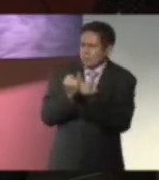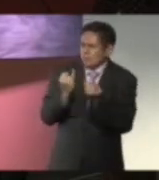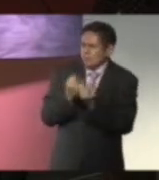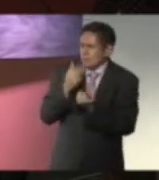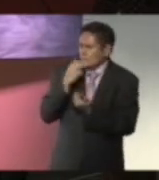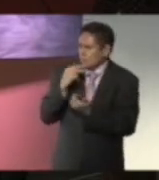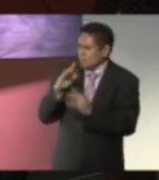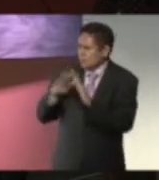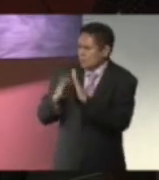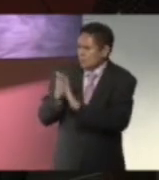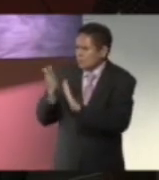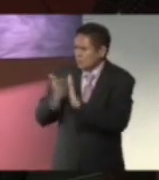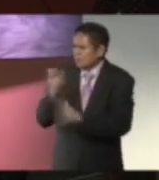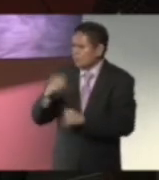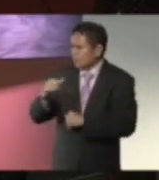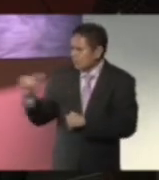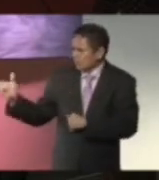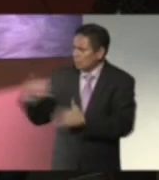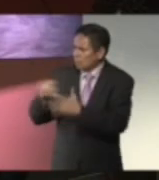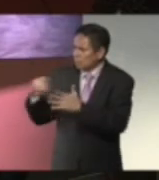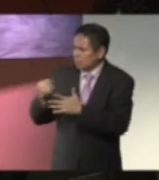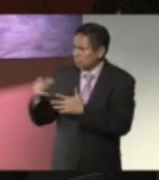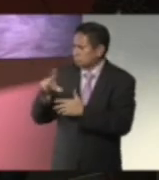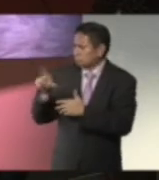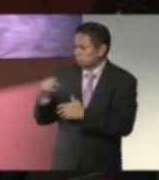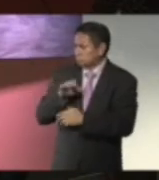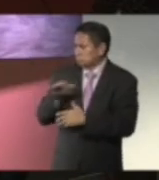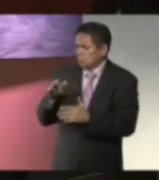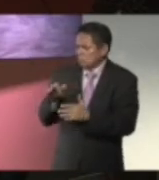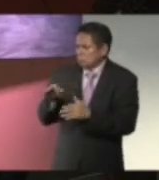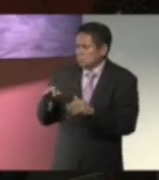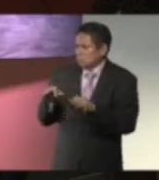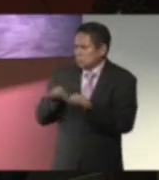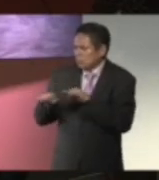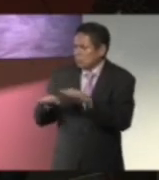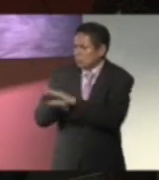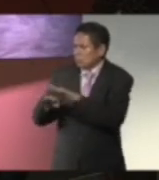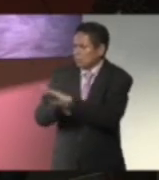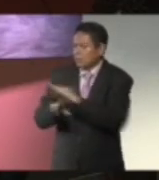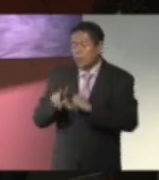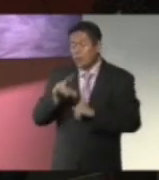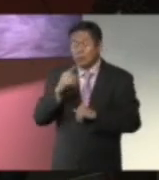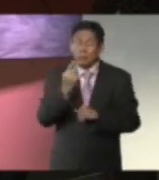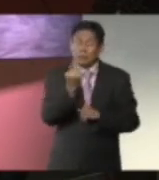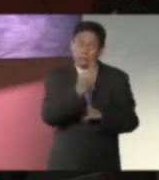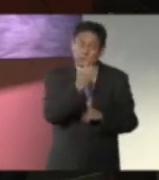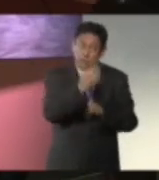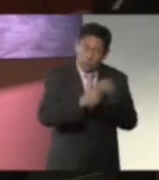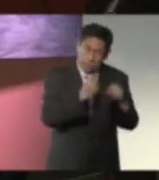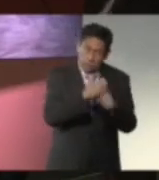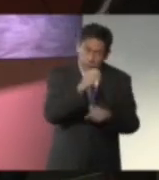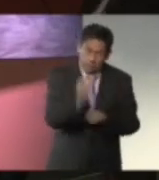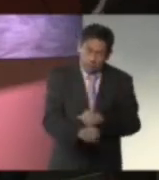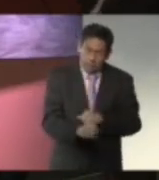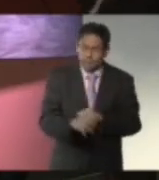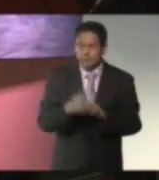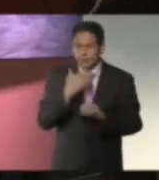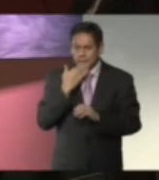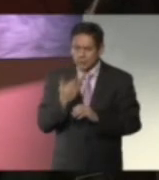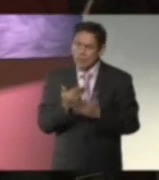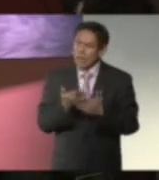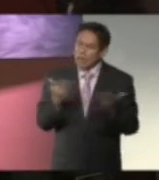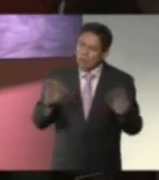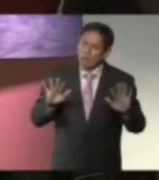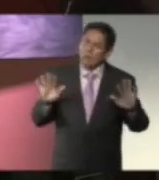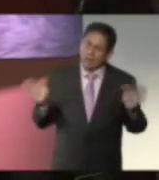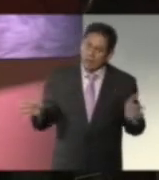los jornaleros agrícolas? O que todos nos cambiamos de trabajo. No, es un daño. Bueno, cambió. Ahora ya puede ser como cualquier otro